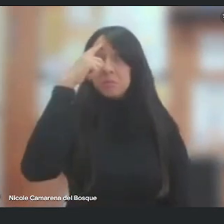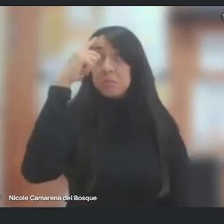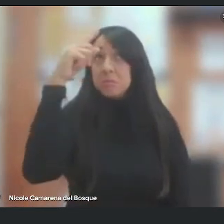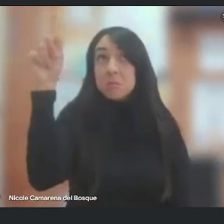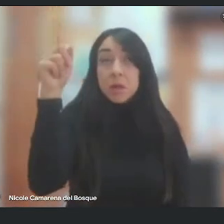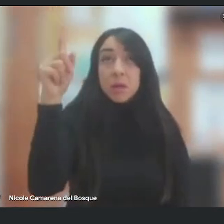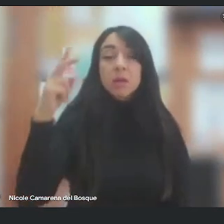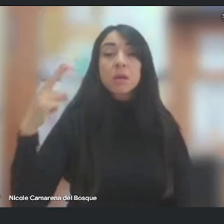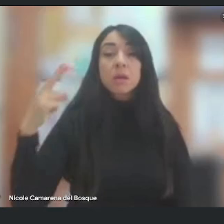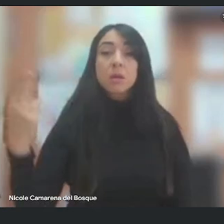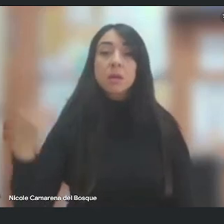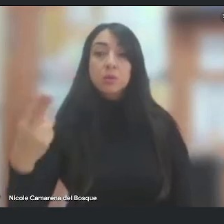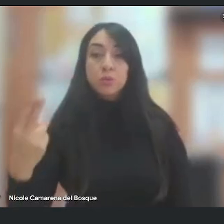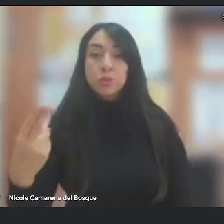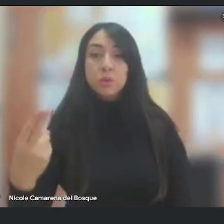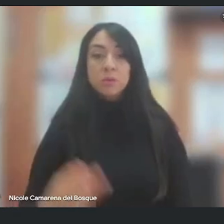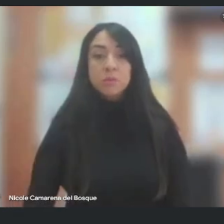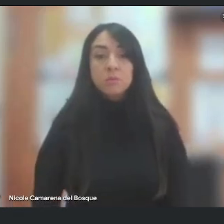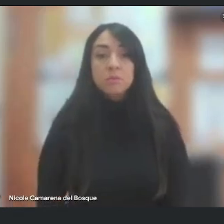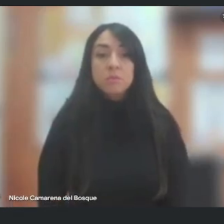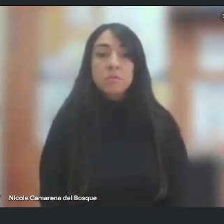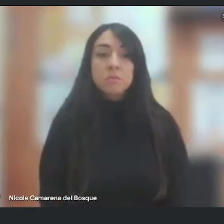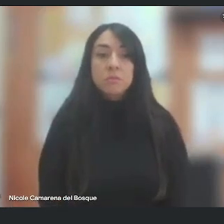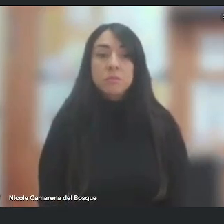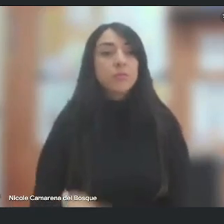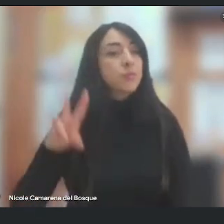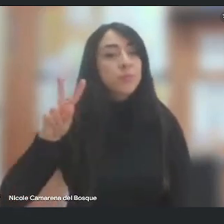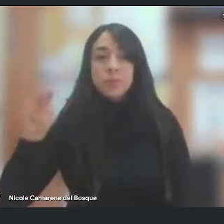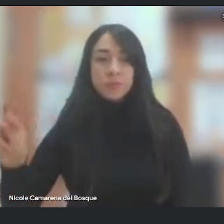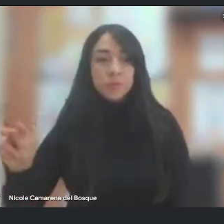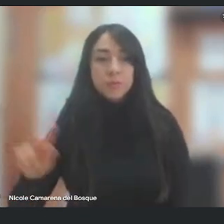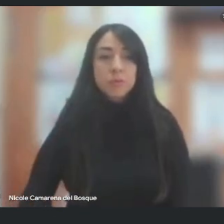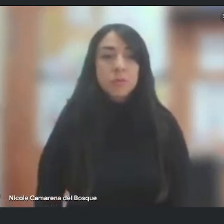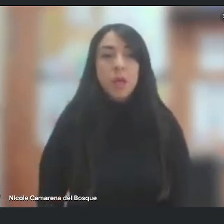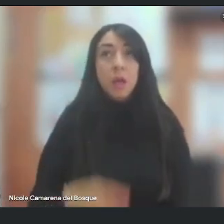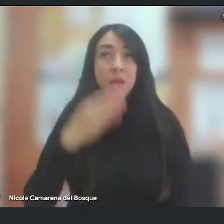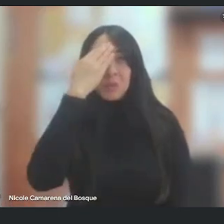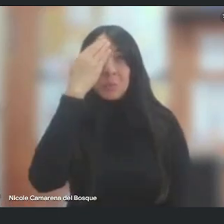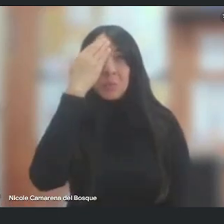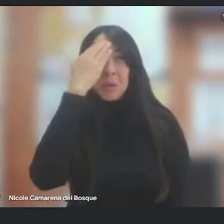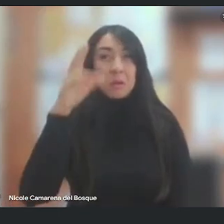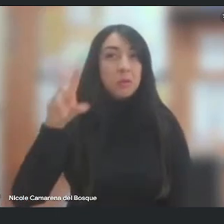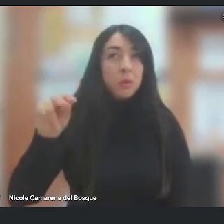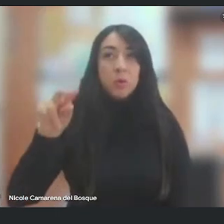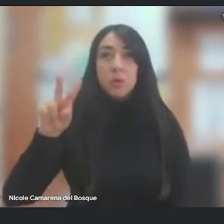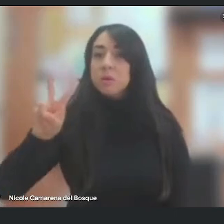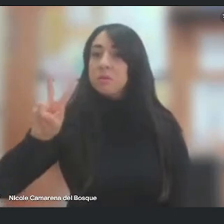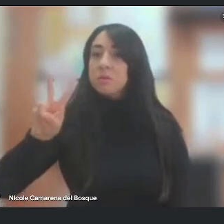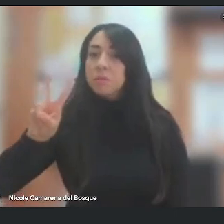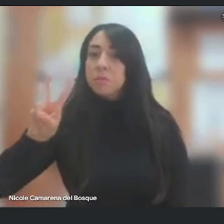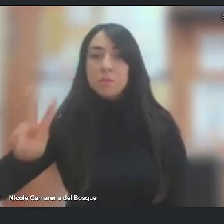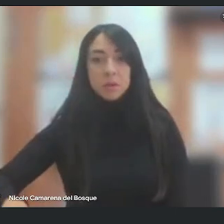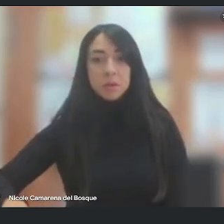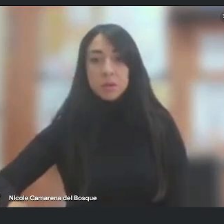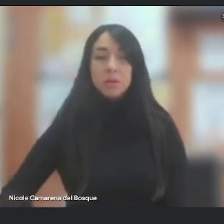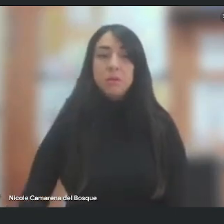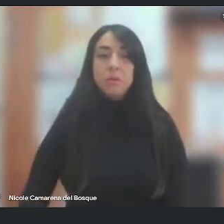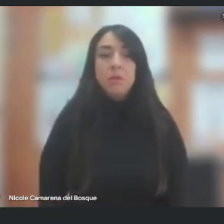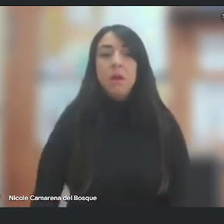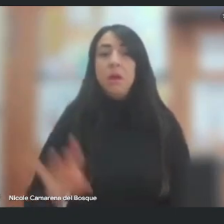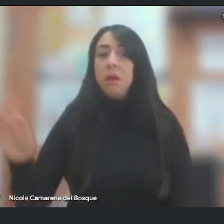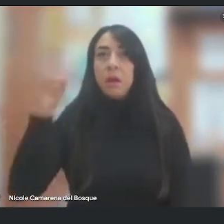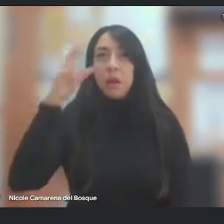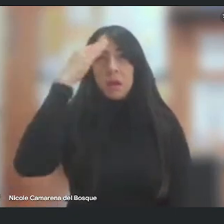que no tenía. No, esto es un mito. Creer que la educación integral en sexualidad no es prioritaria en la